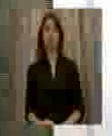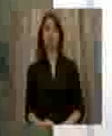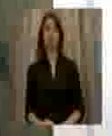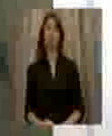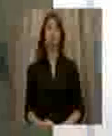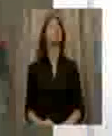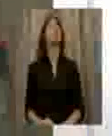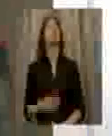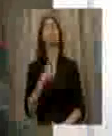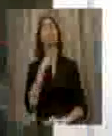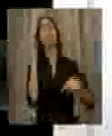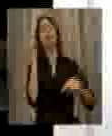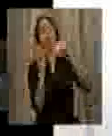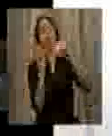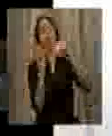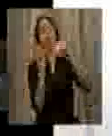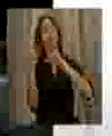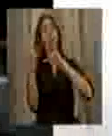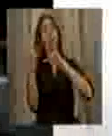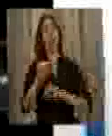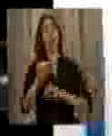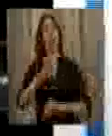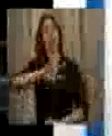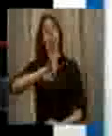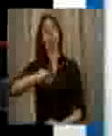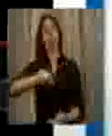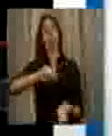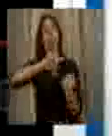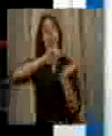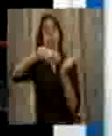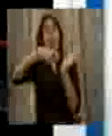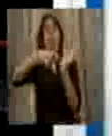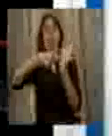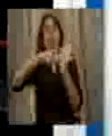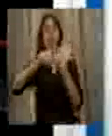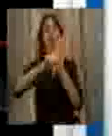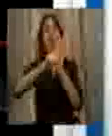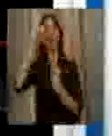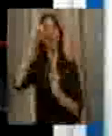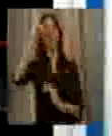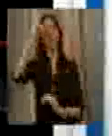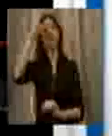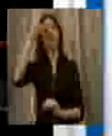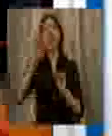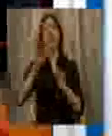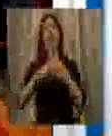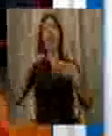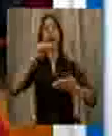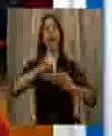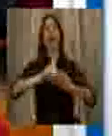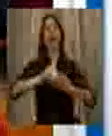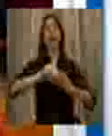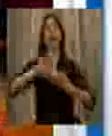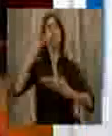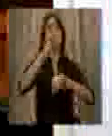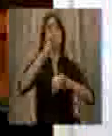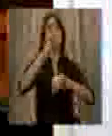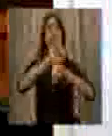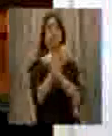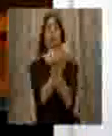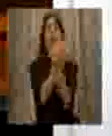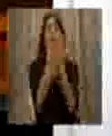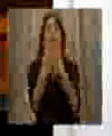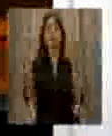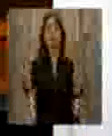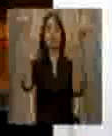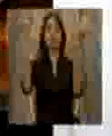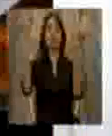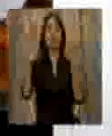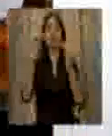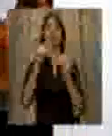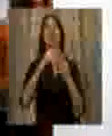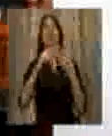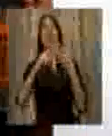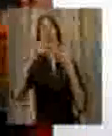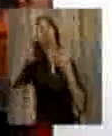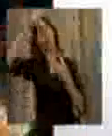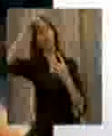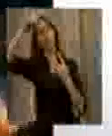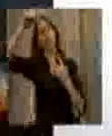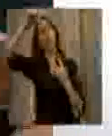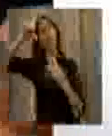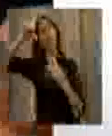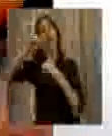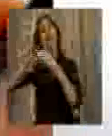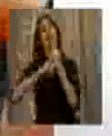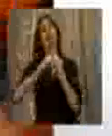Con el fin de combatir la delincuencia, se promulgó la ley que crea el Registro Nacional de Prófugos y la aplicación de una serie de penas